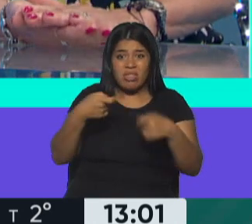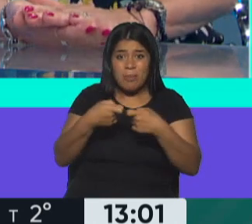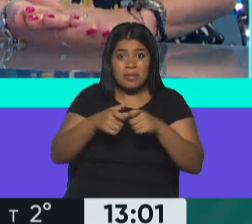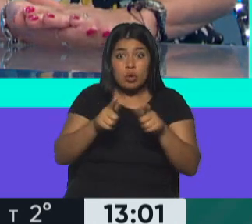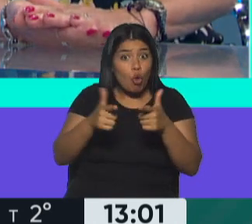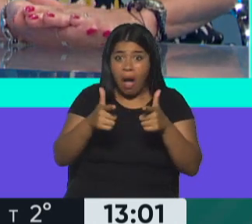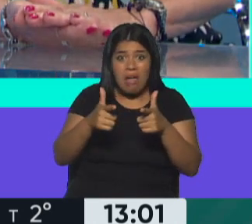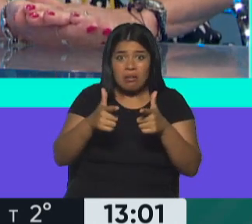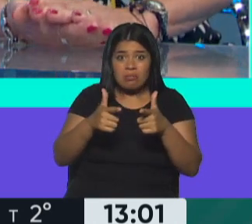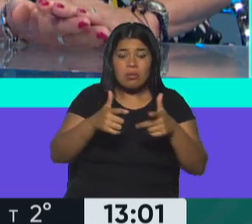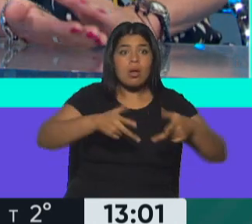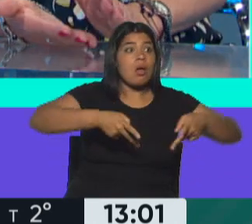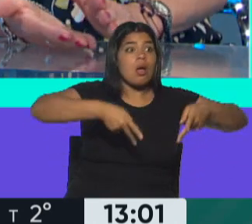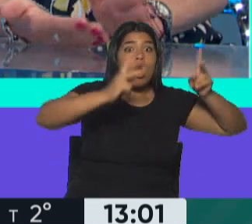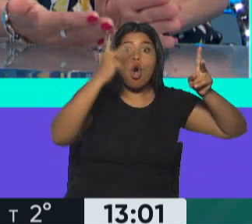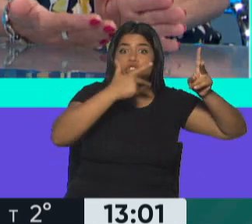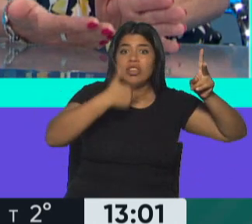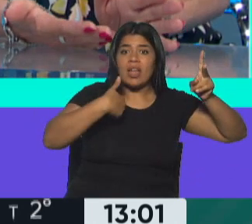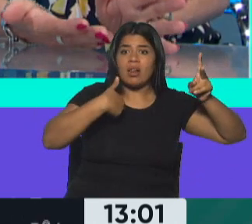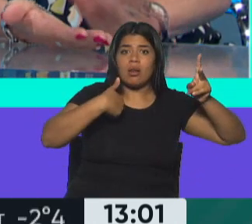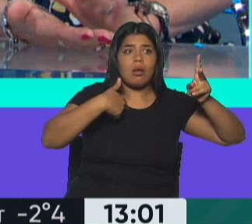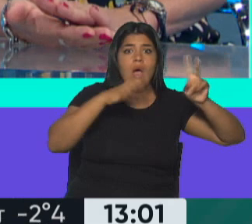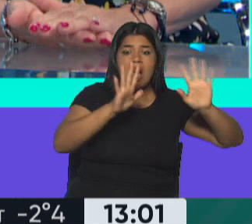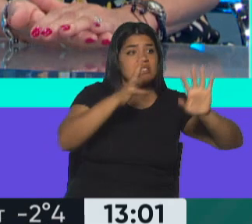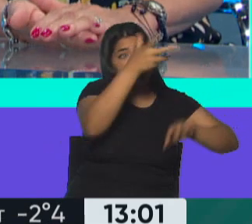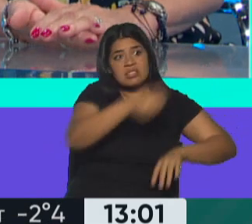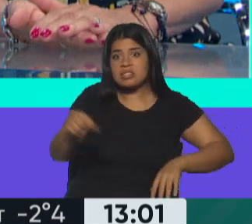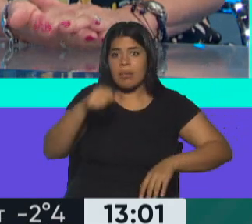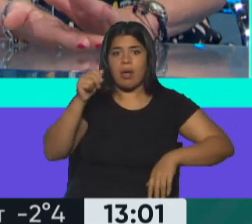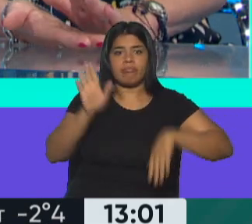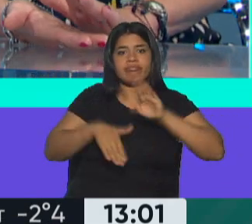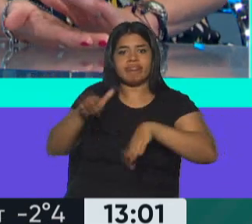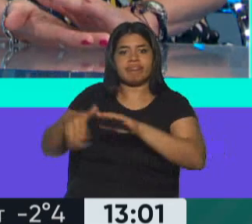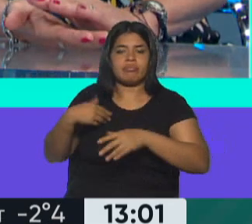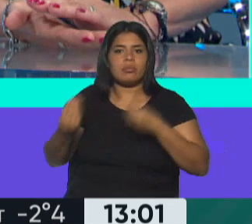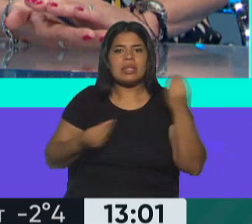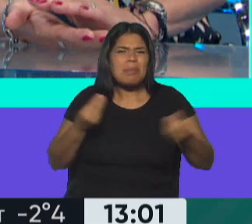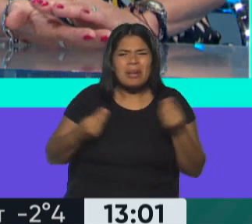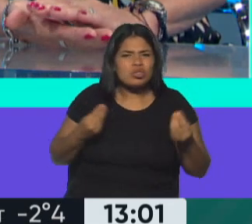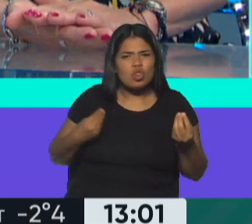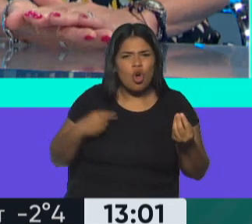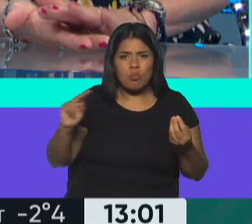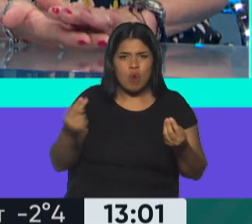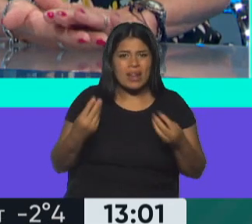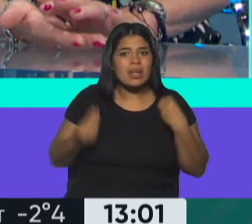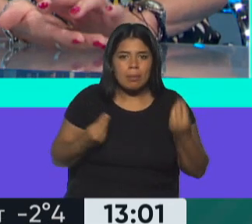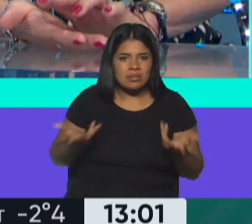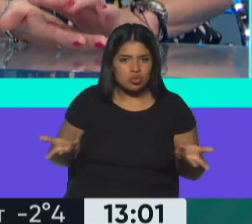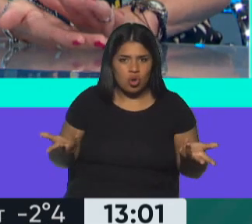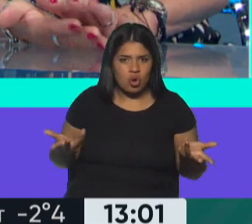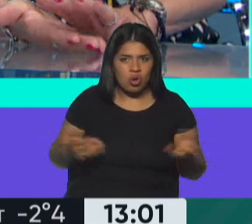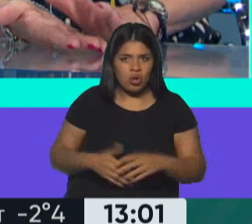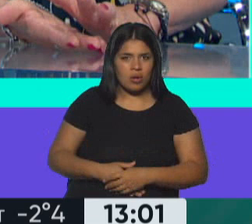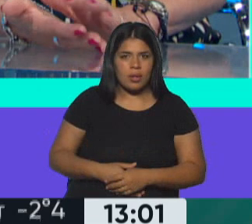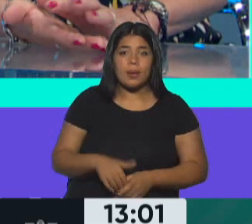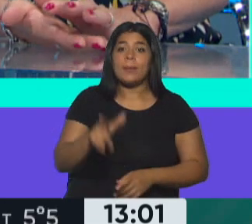del hotel entonces qué pasó de ahí a encontrar la muerte que haya tenido tres